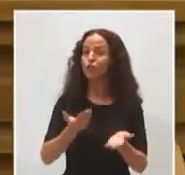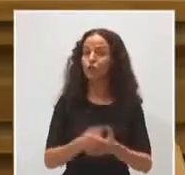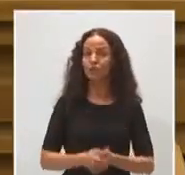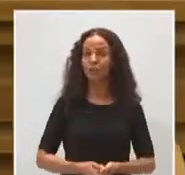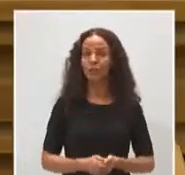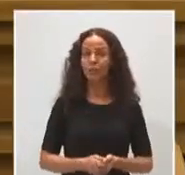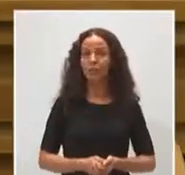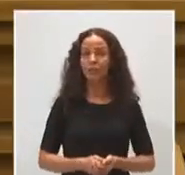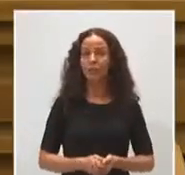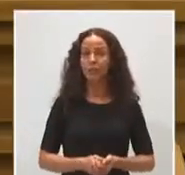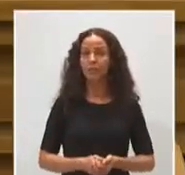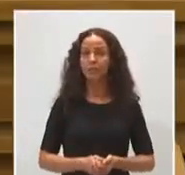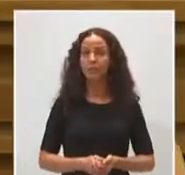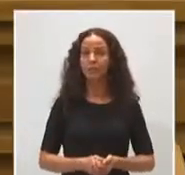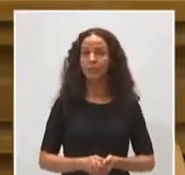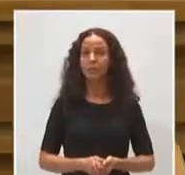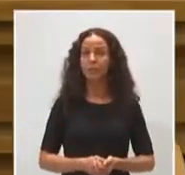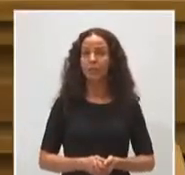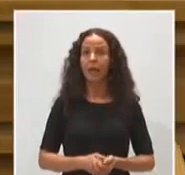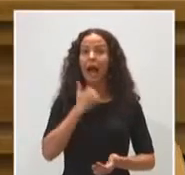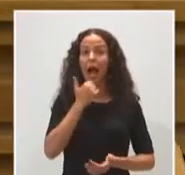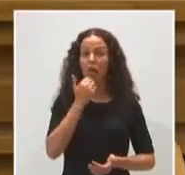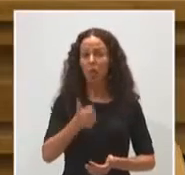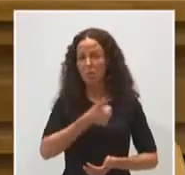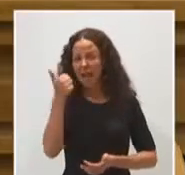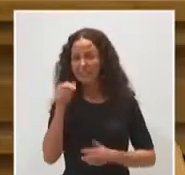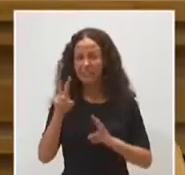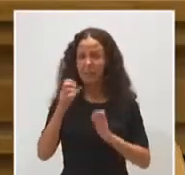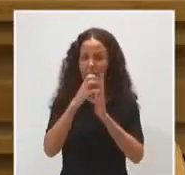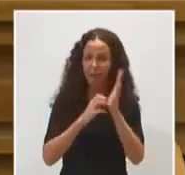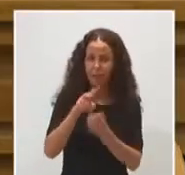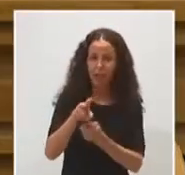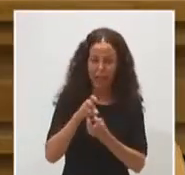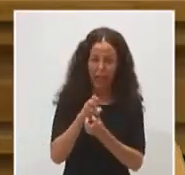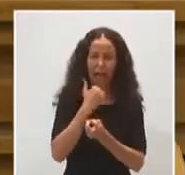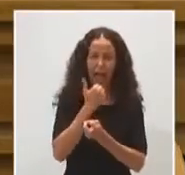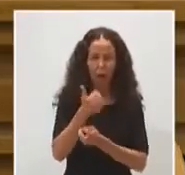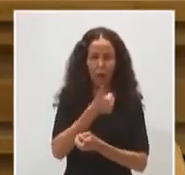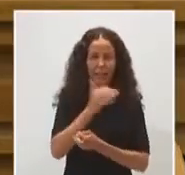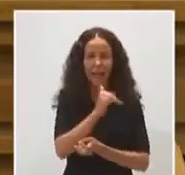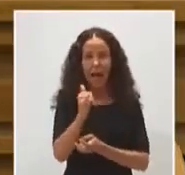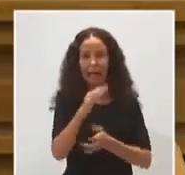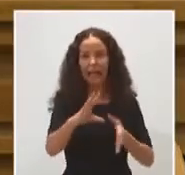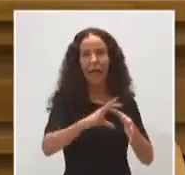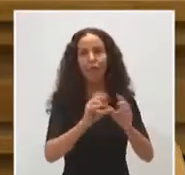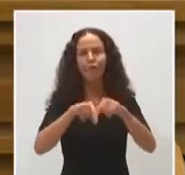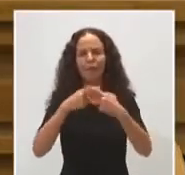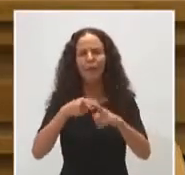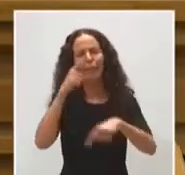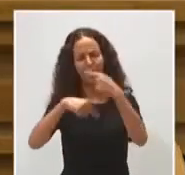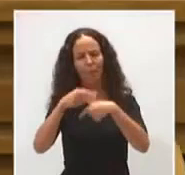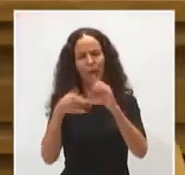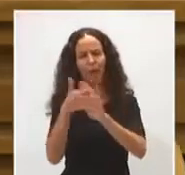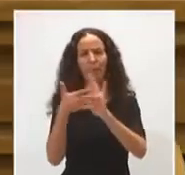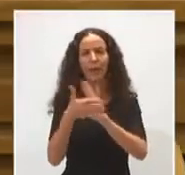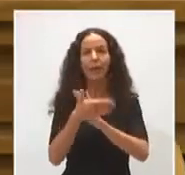algo vamos a plantear más en materia de deducciones fiscales bastantes cosas más que tienen que ver con las familias y luego diré y